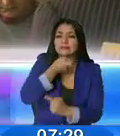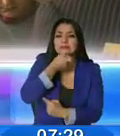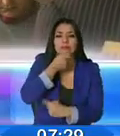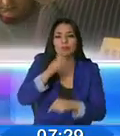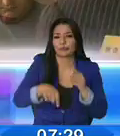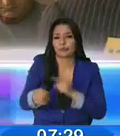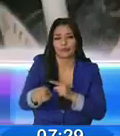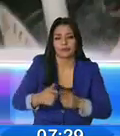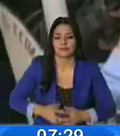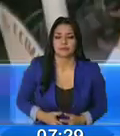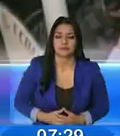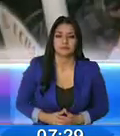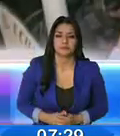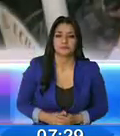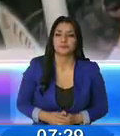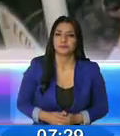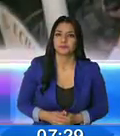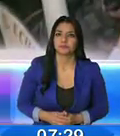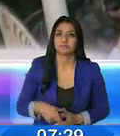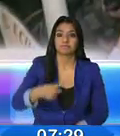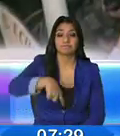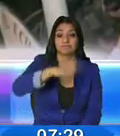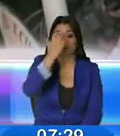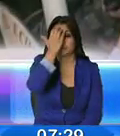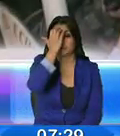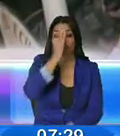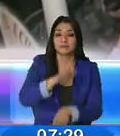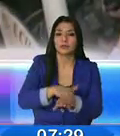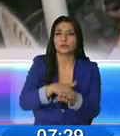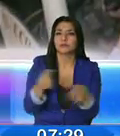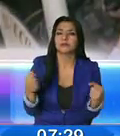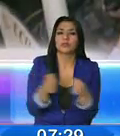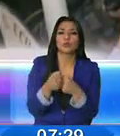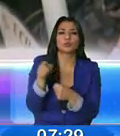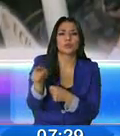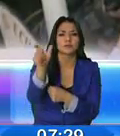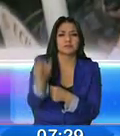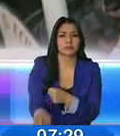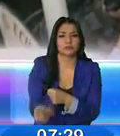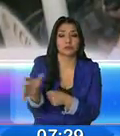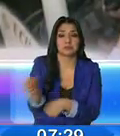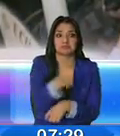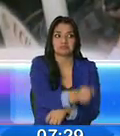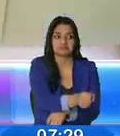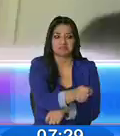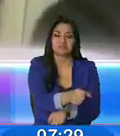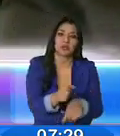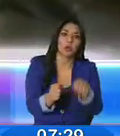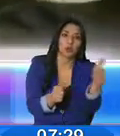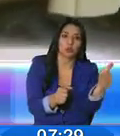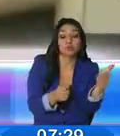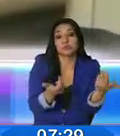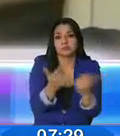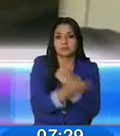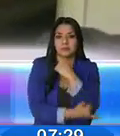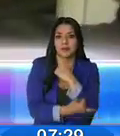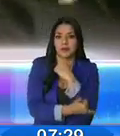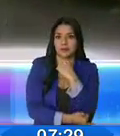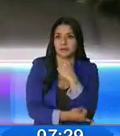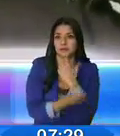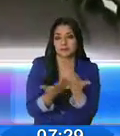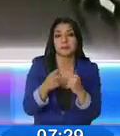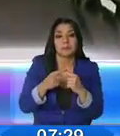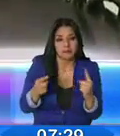con el equipo legal. Revela que están preocupados por las circunstancias que Assange podría salir de la embajada. Si se habla, ¿qué sería